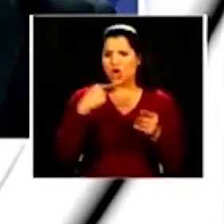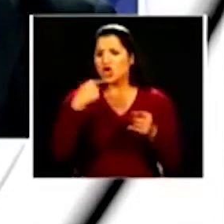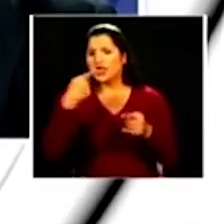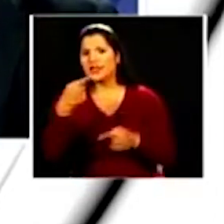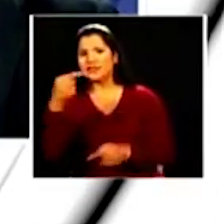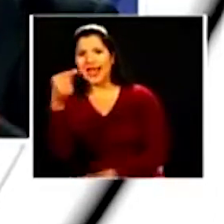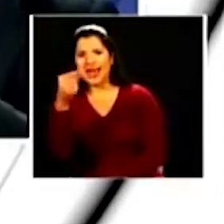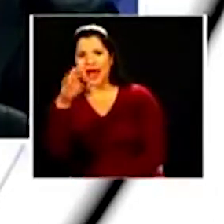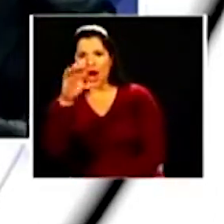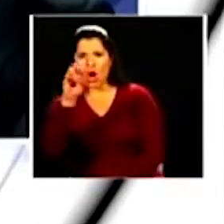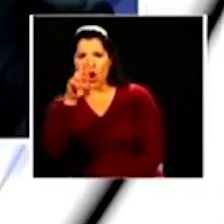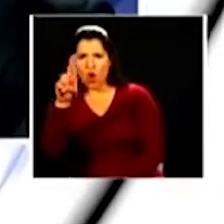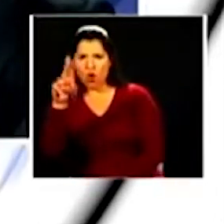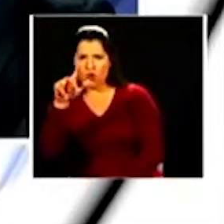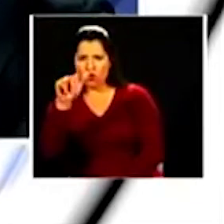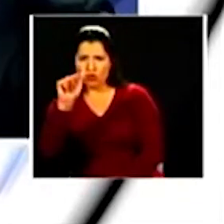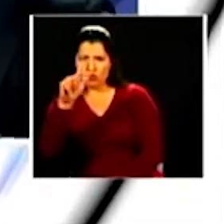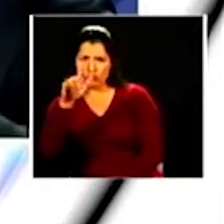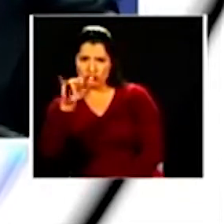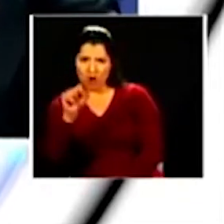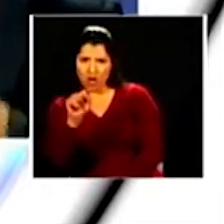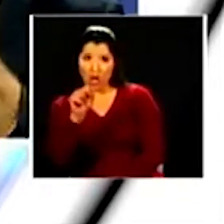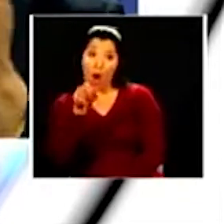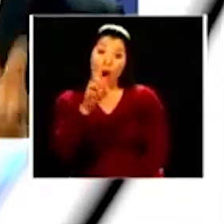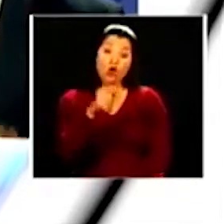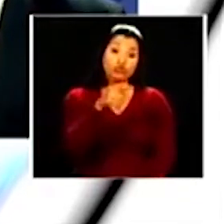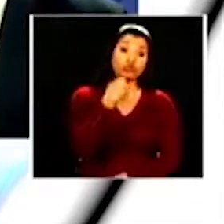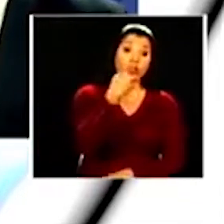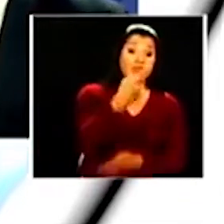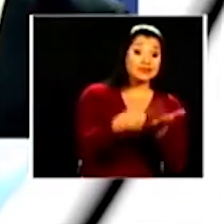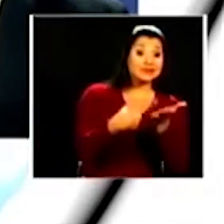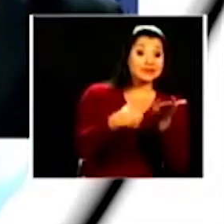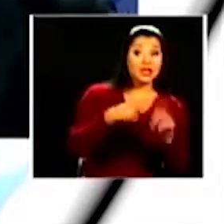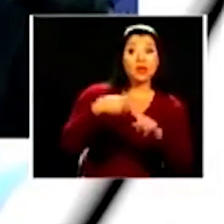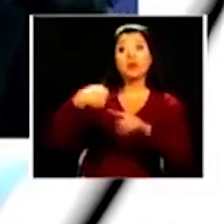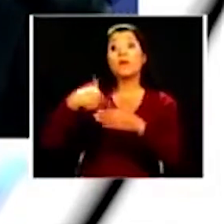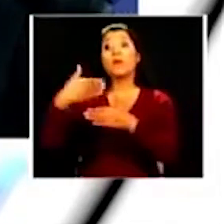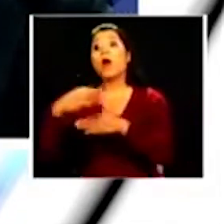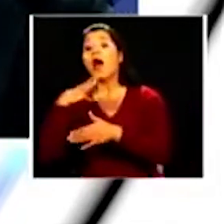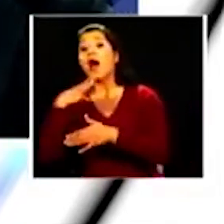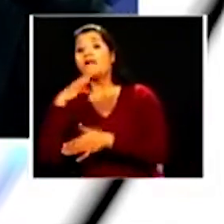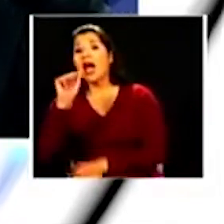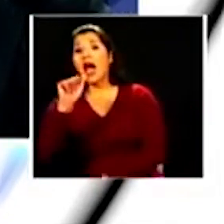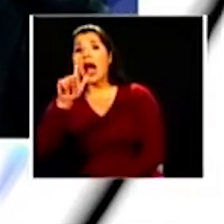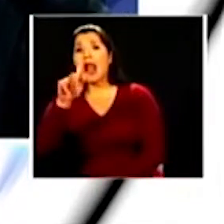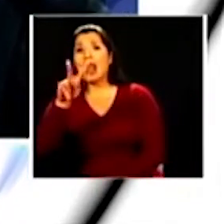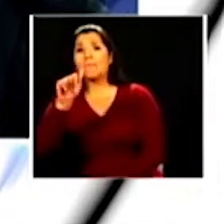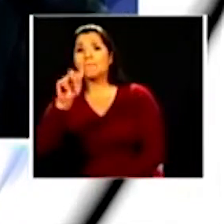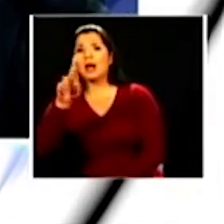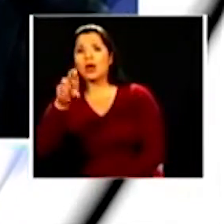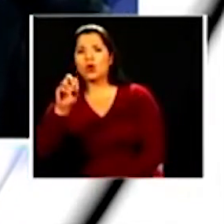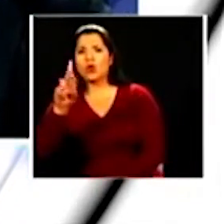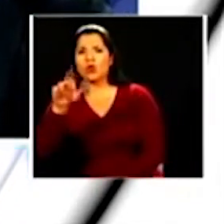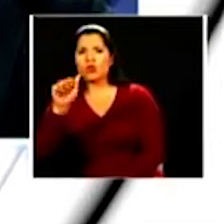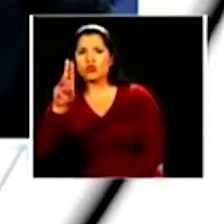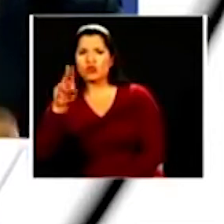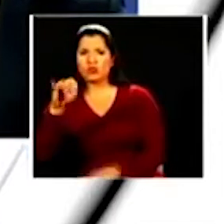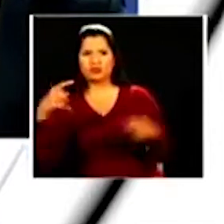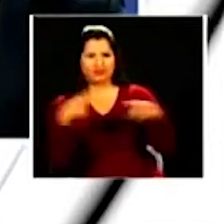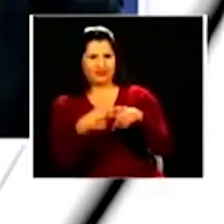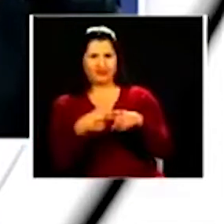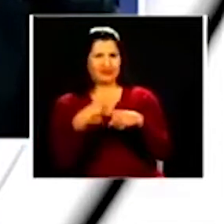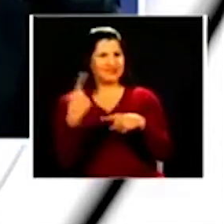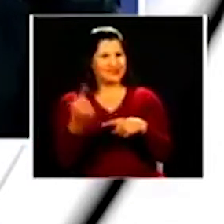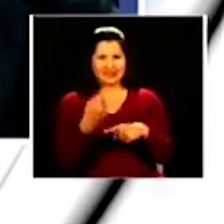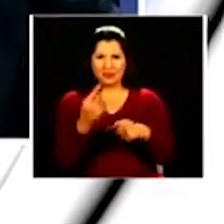Corrales, o lo que usted dice en el debate y dice, por ejemplo, don Álvaro Ramos, que llama a derogar una ley en temas de justicia